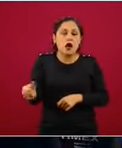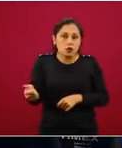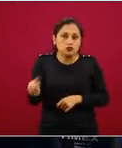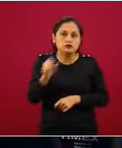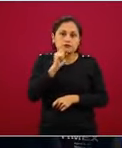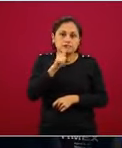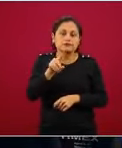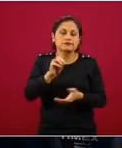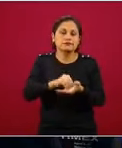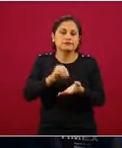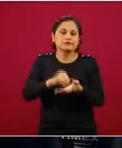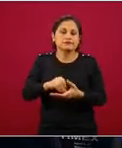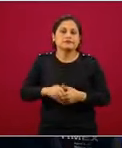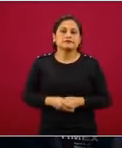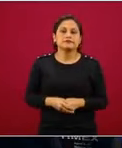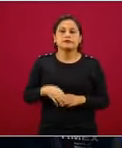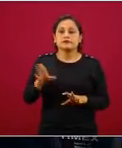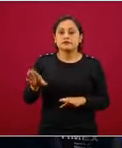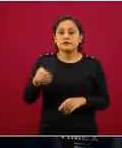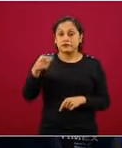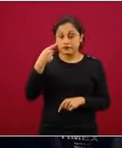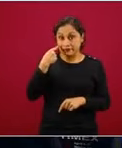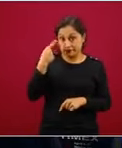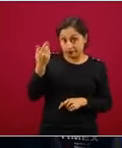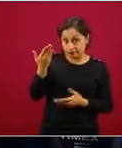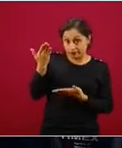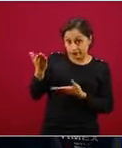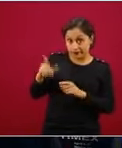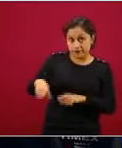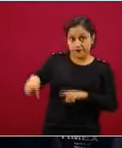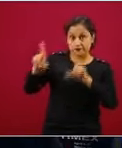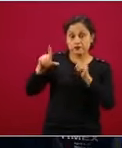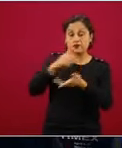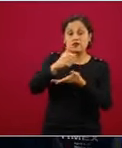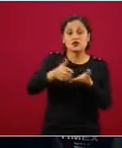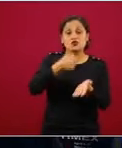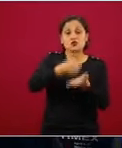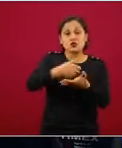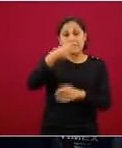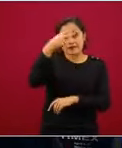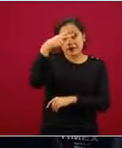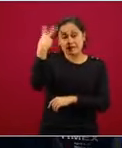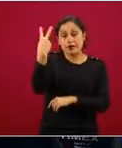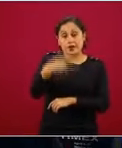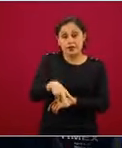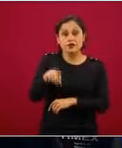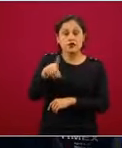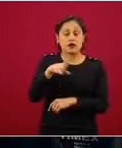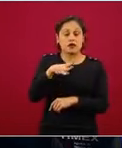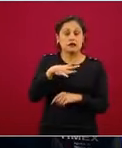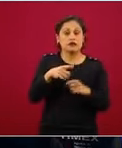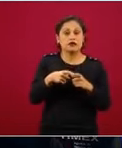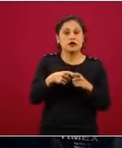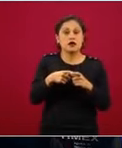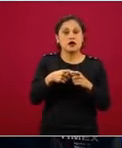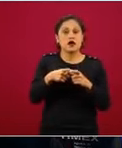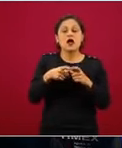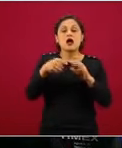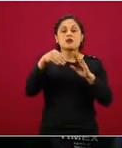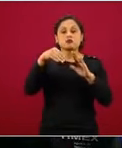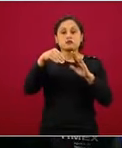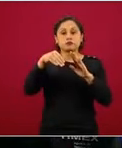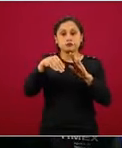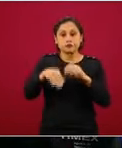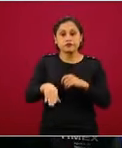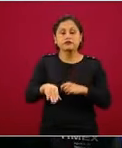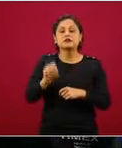Entonces, aquí está el Valle de México. Lo que destaco aquí es que hay una tendencia decreciente, pero también hay un